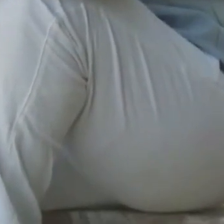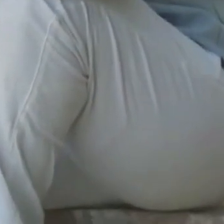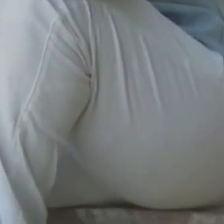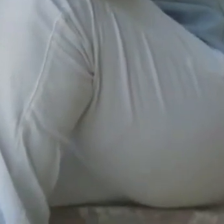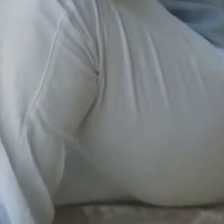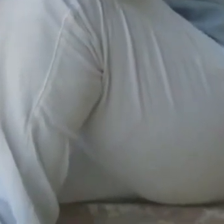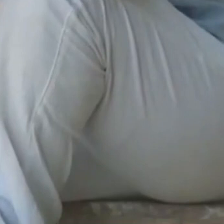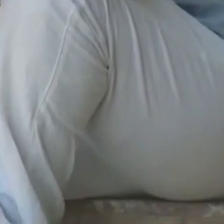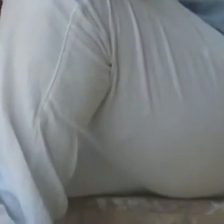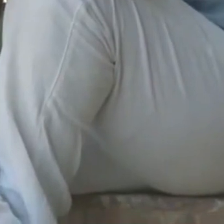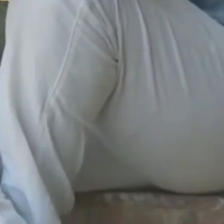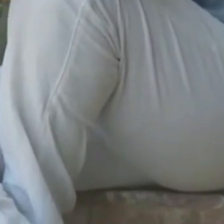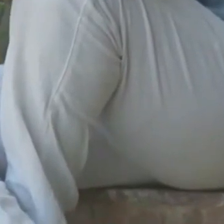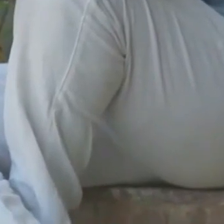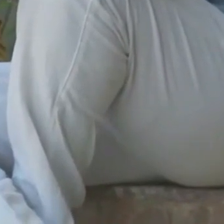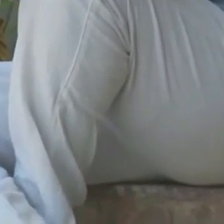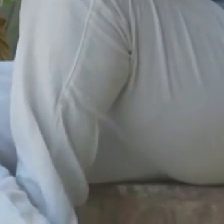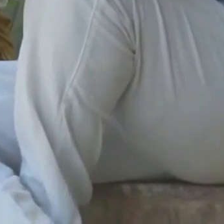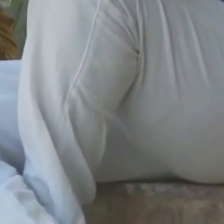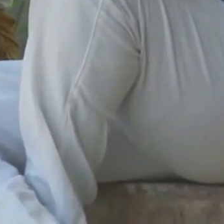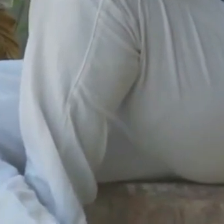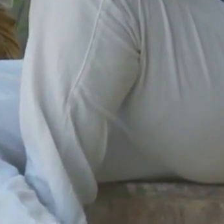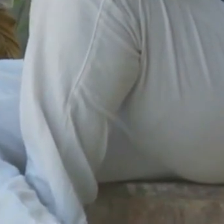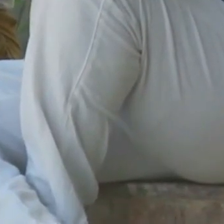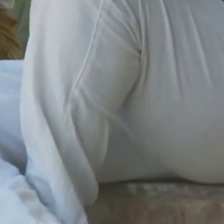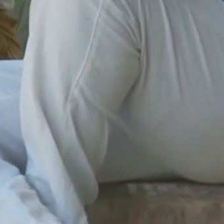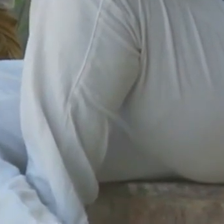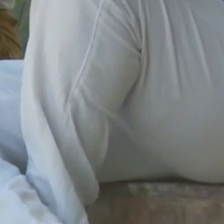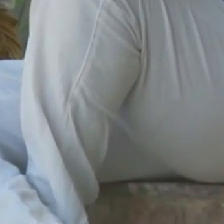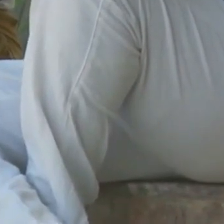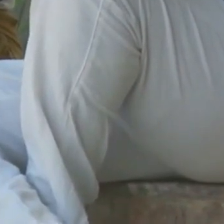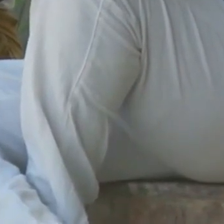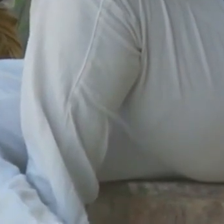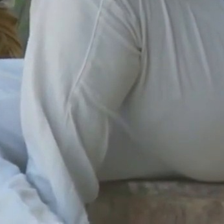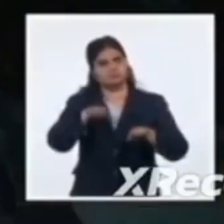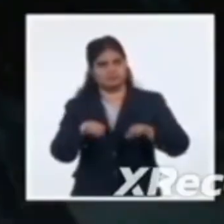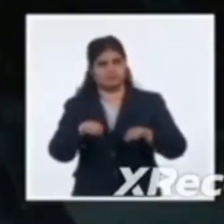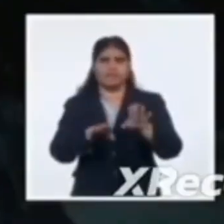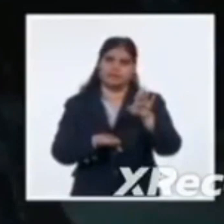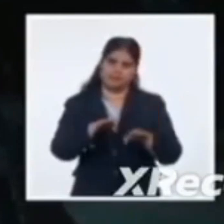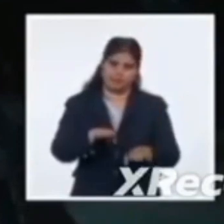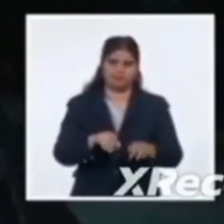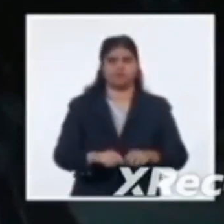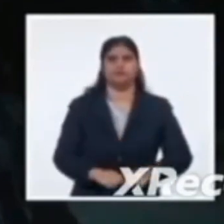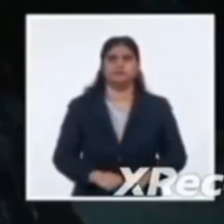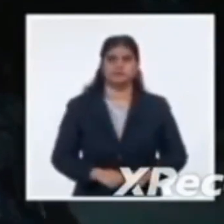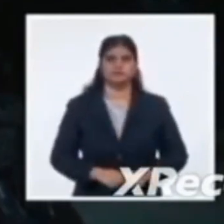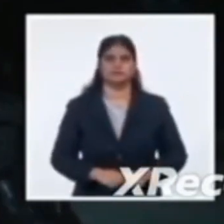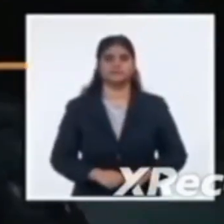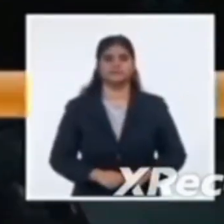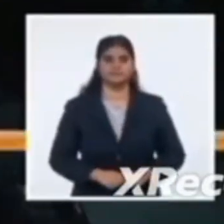no. Estudios han demostrado que la dentadura de Martí no era perfecta. En las 3 horas